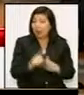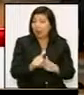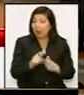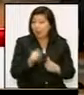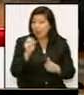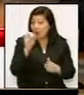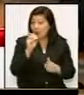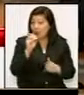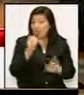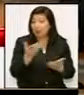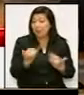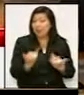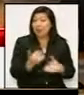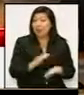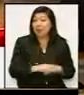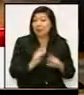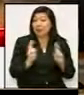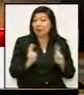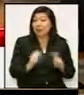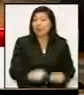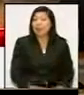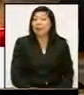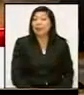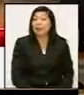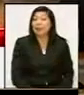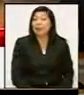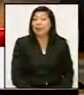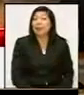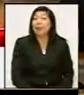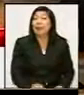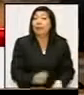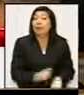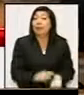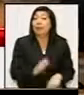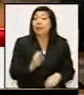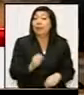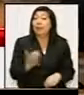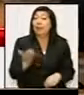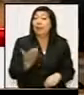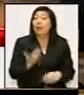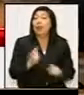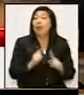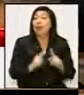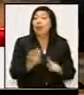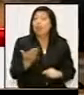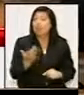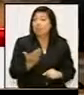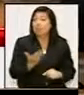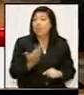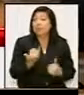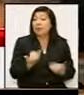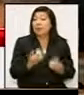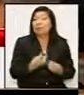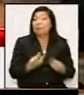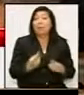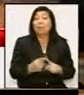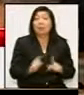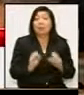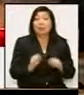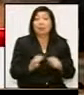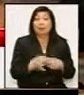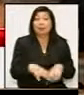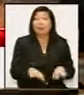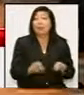opinión respecto del tema? En su momento sí han llegado algunos reclamos sobre esta materia, pero también es